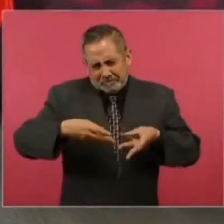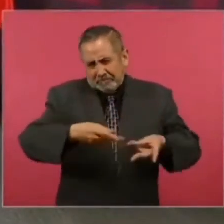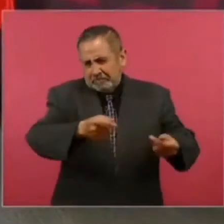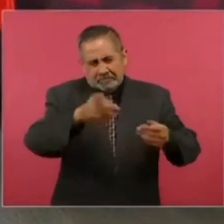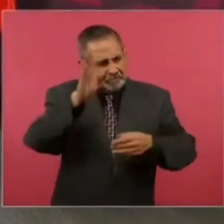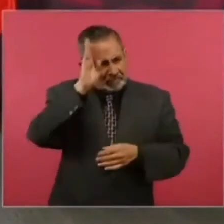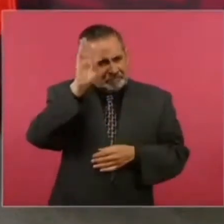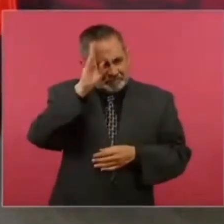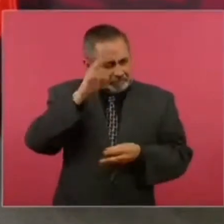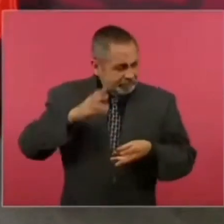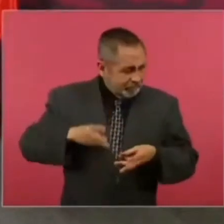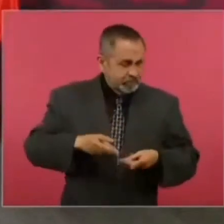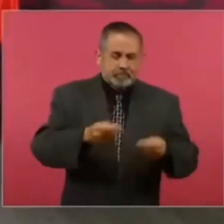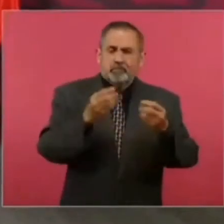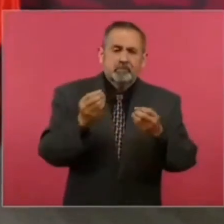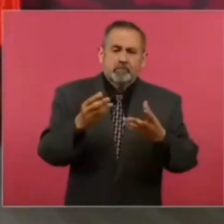Era